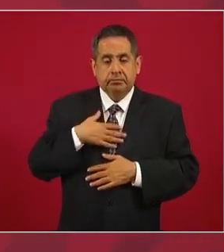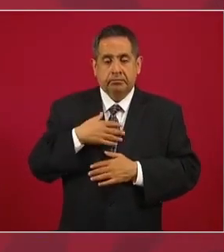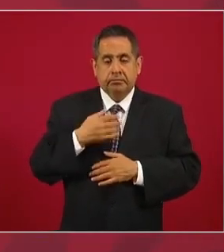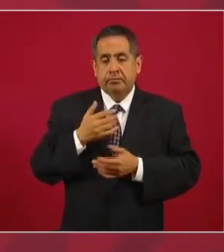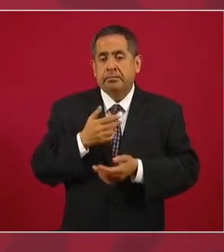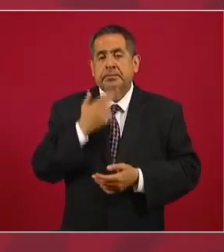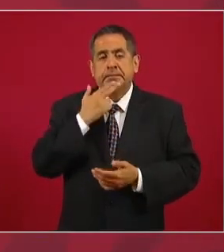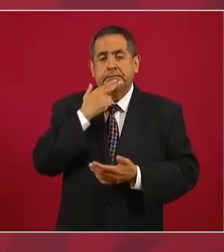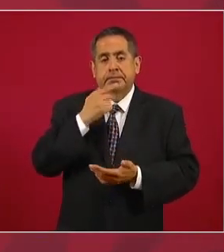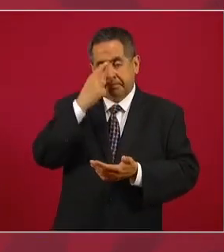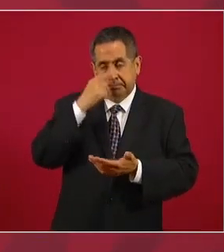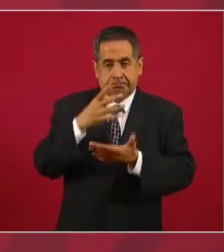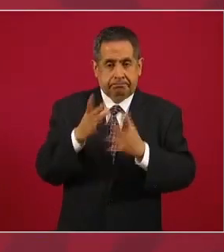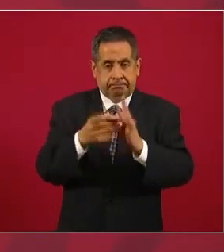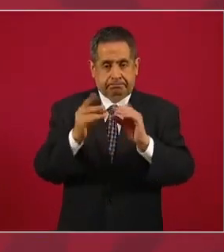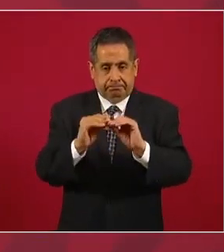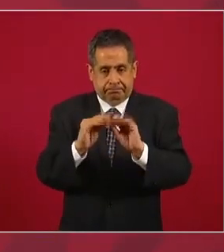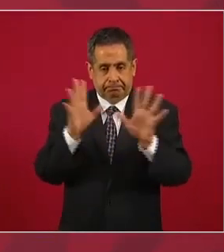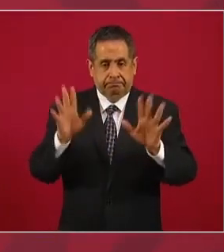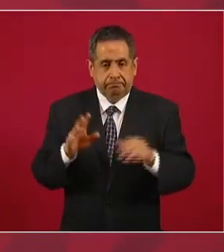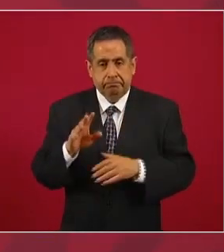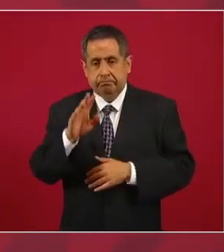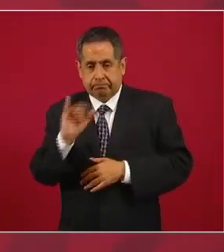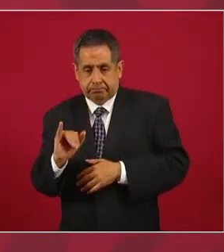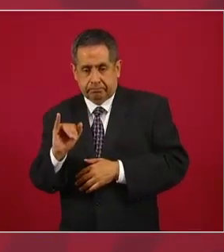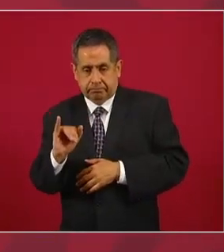aclare si se puede o no